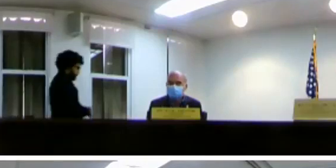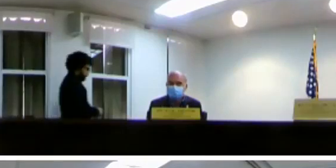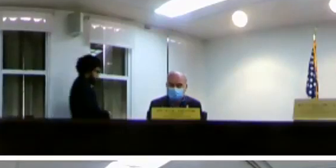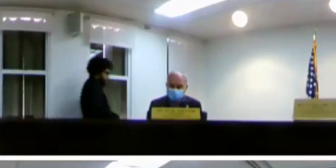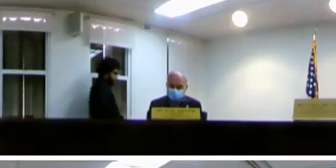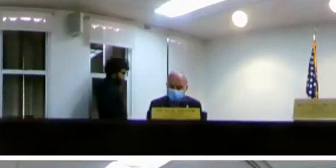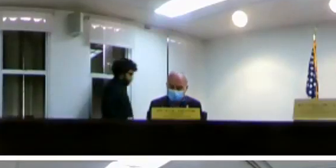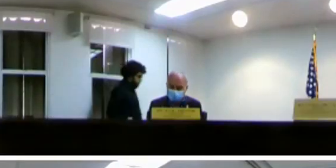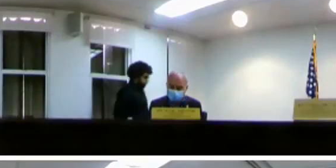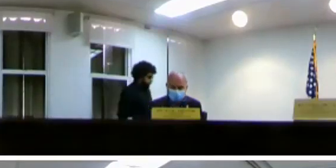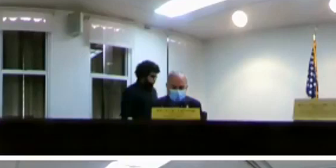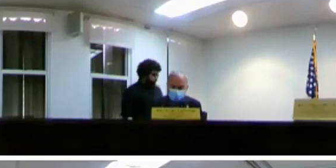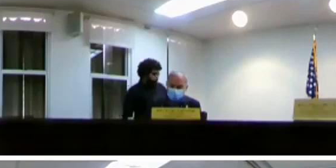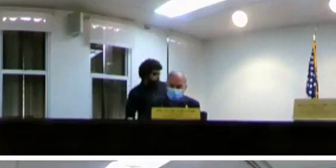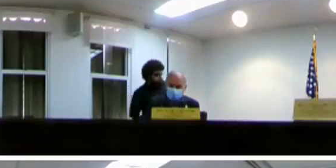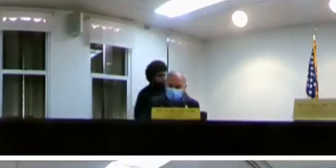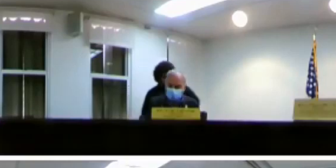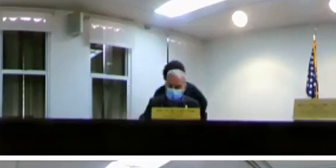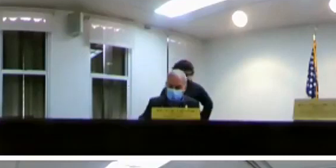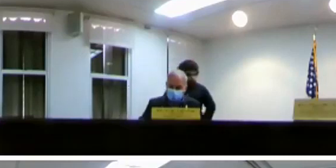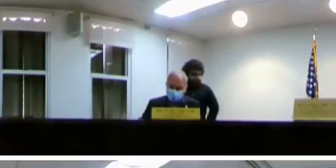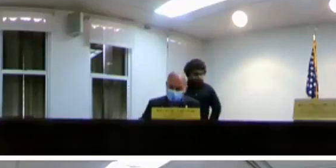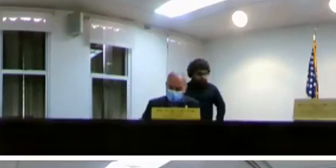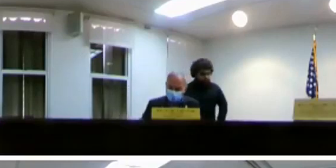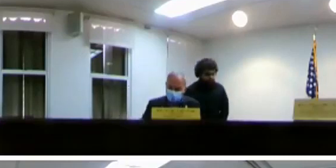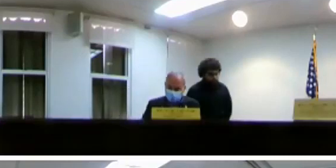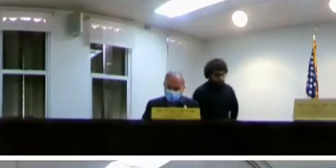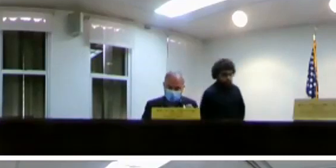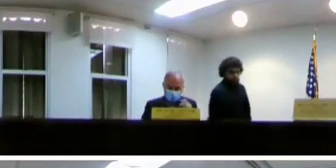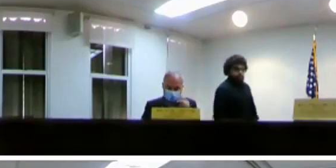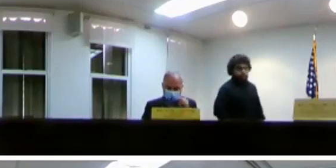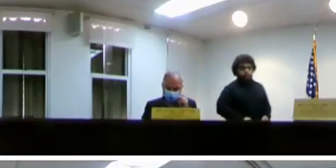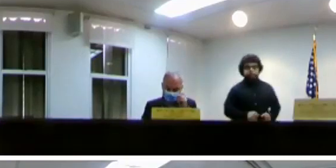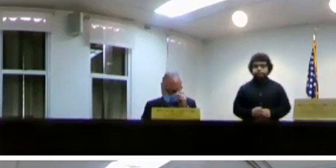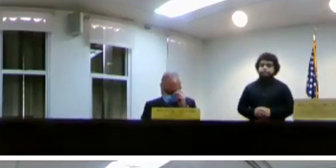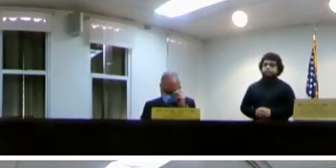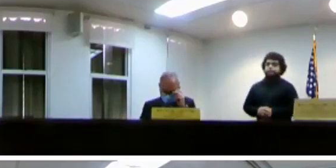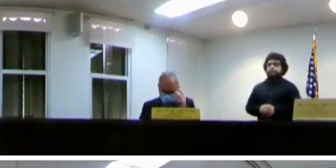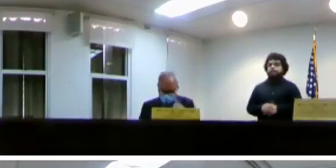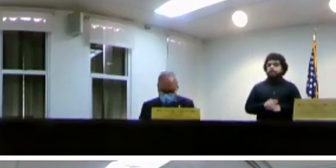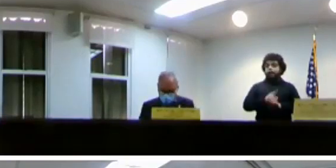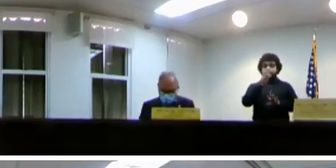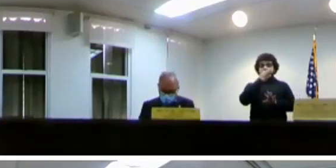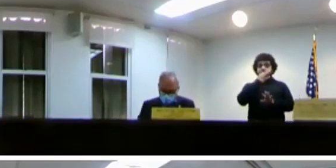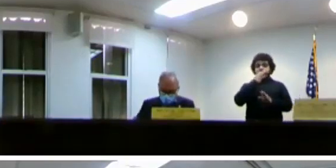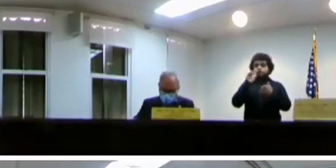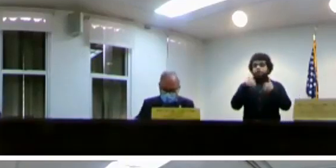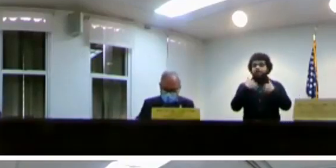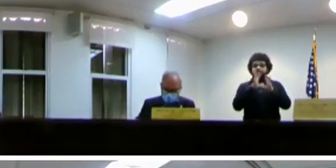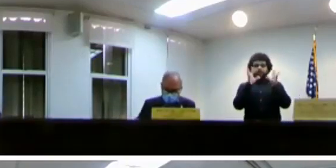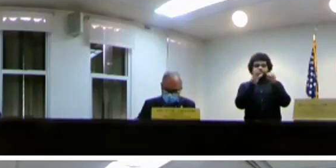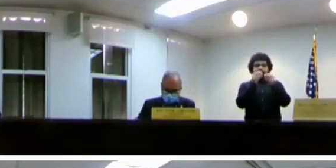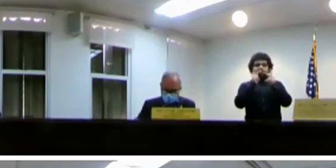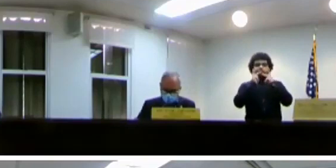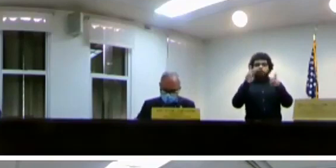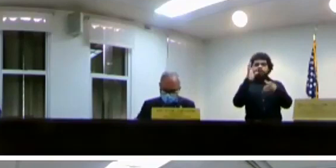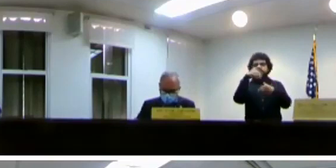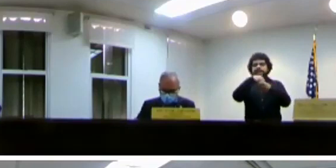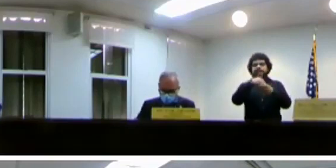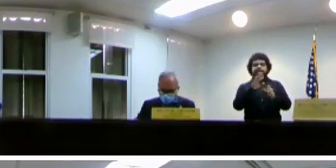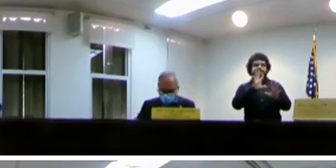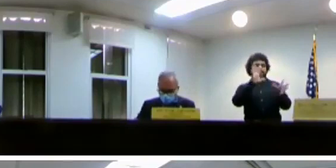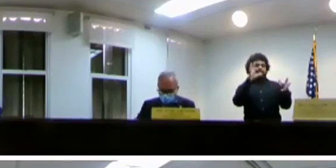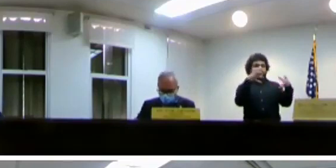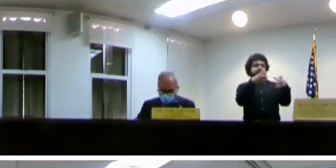pública en el Salón de Audiencias 1, dirigida a darle continuidad a la situación que atraviesan los empleados